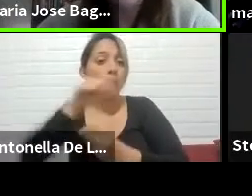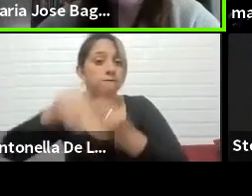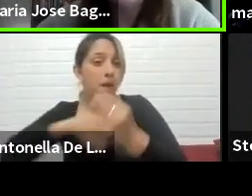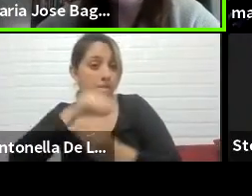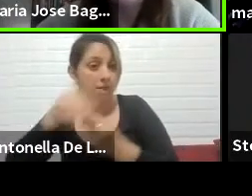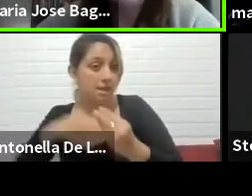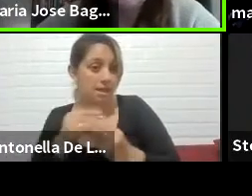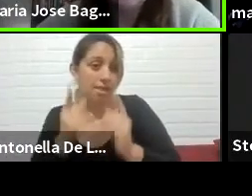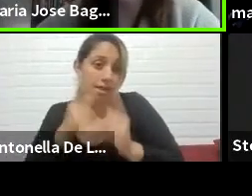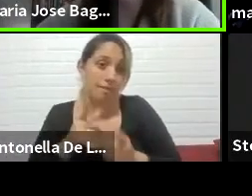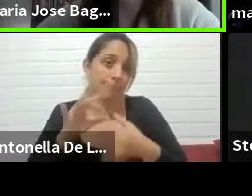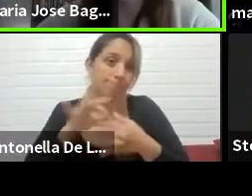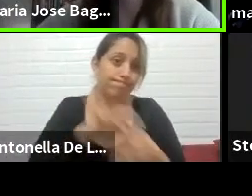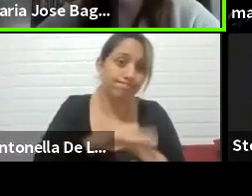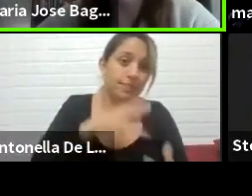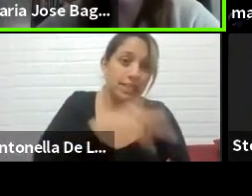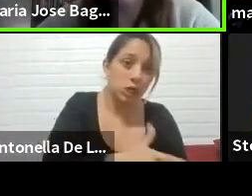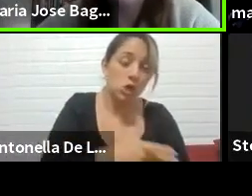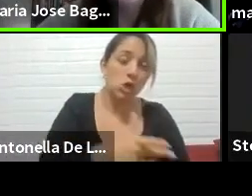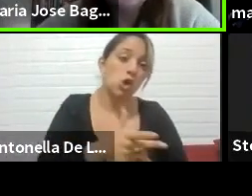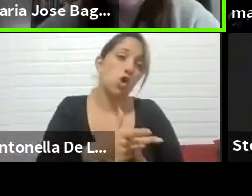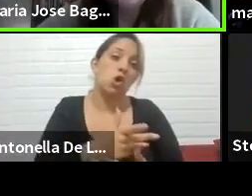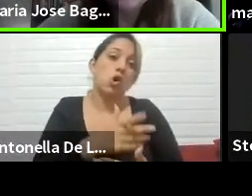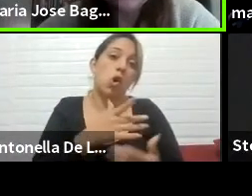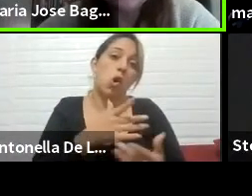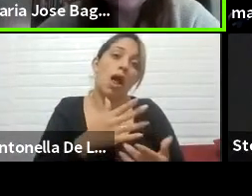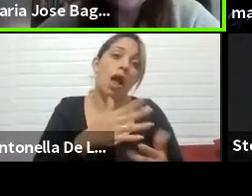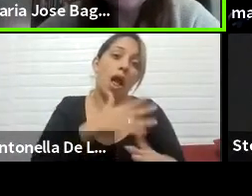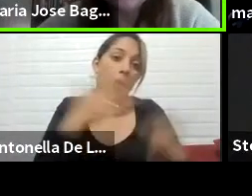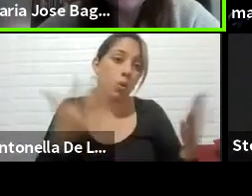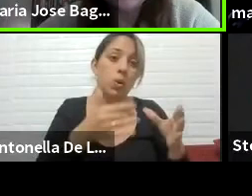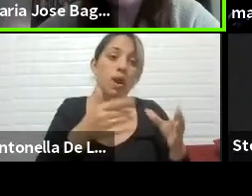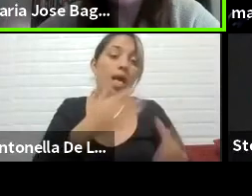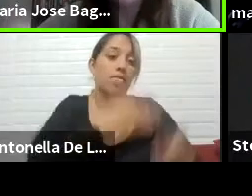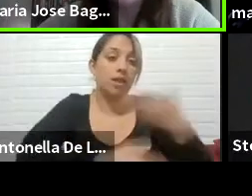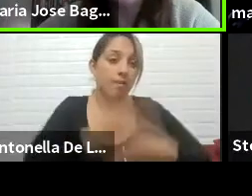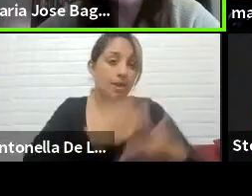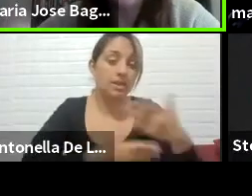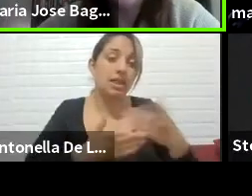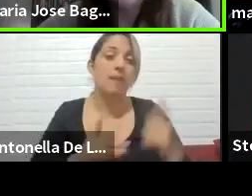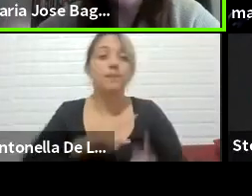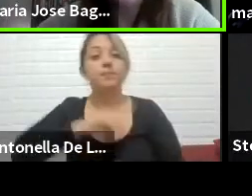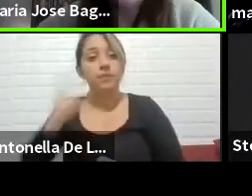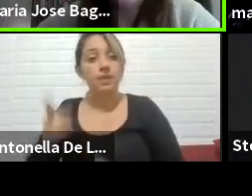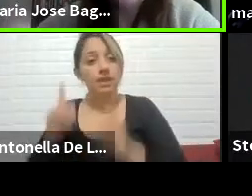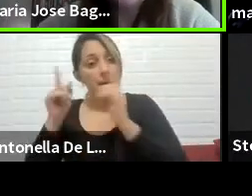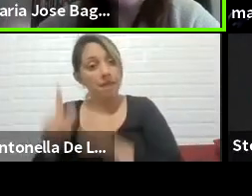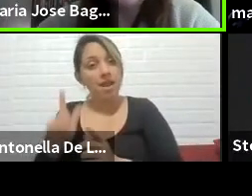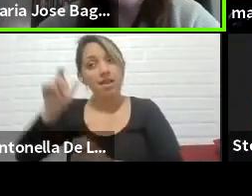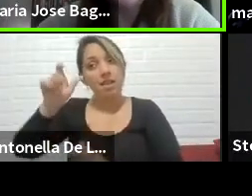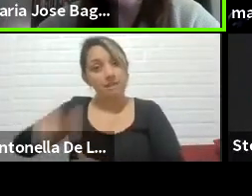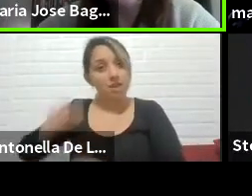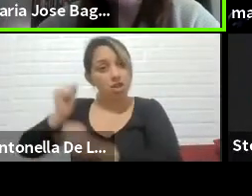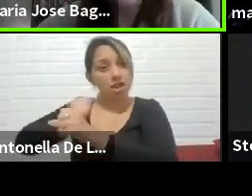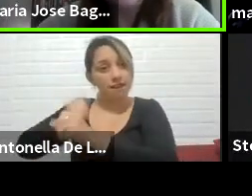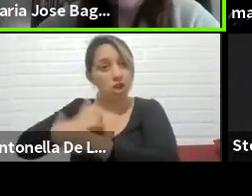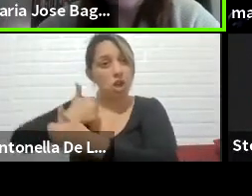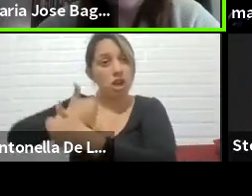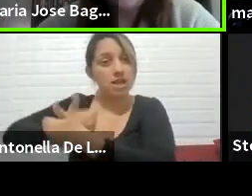los trabajadores y las trabajadoras que ofrecen esta asistencia. Entonces, en ese